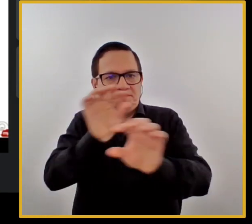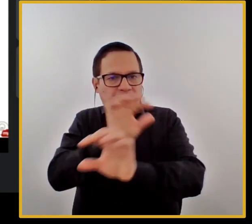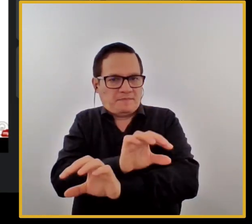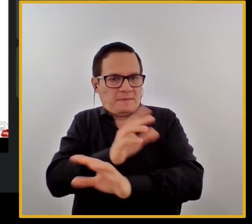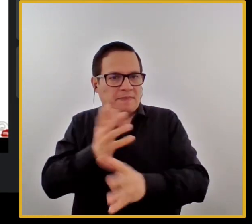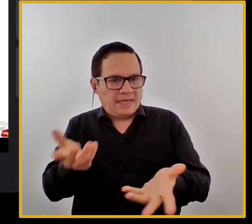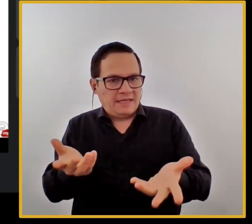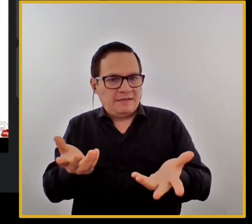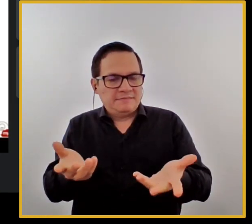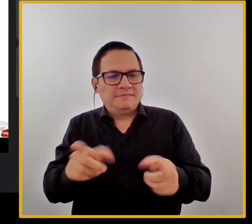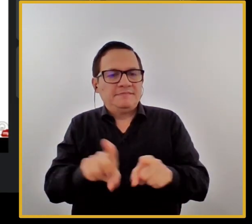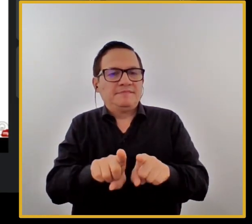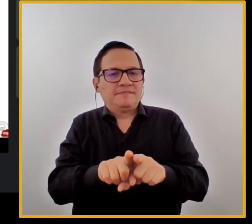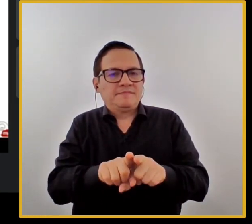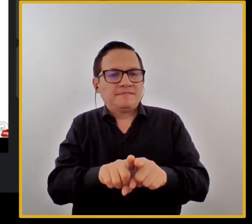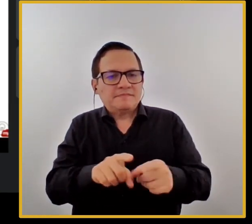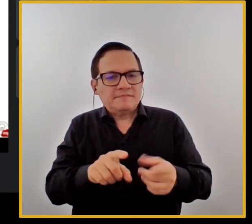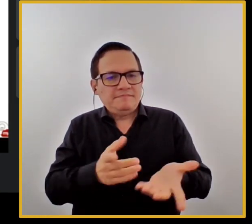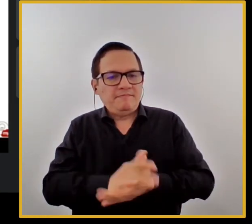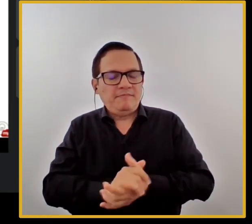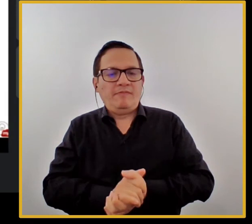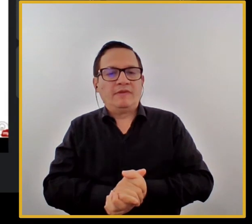queda,